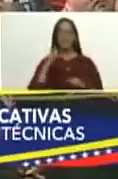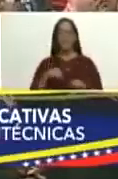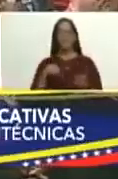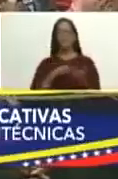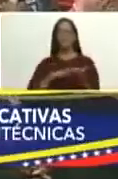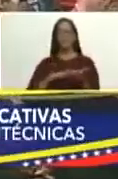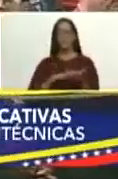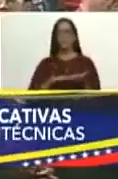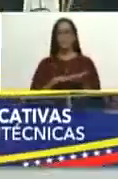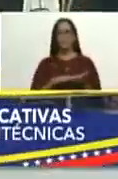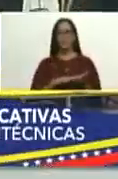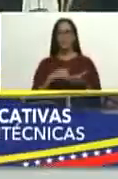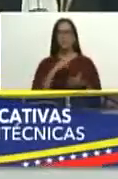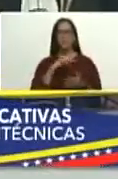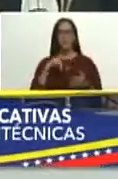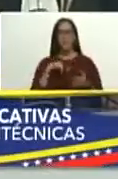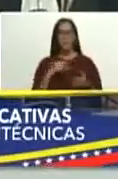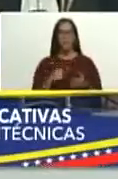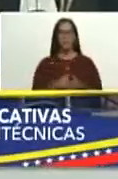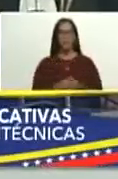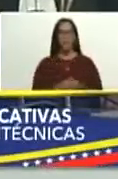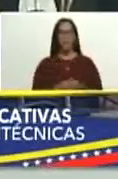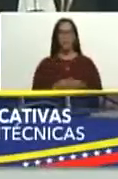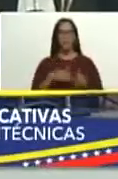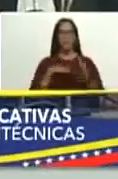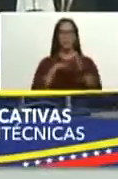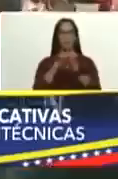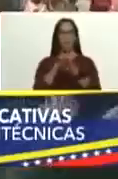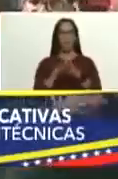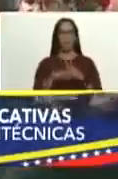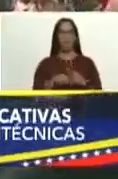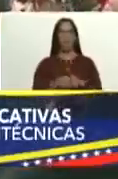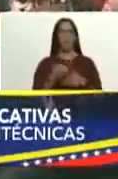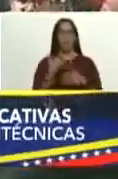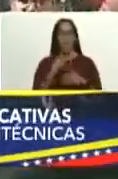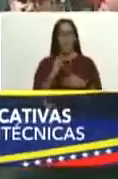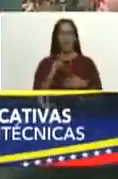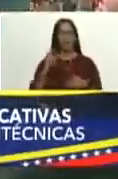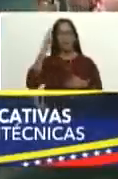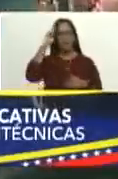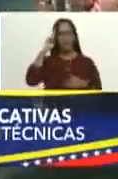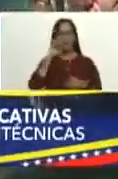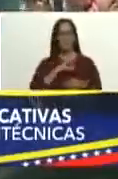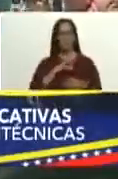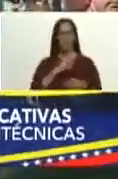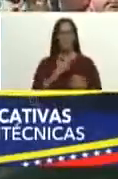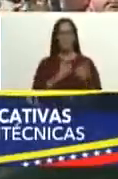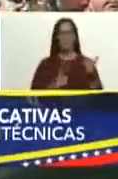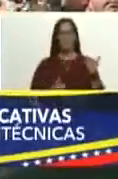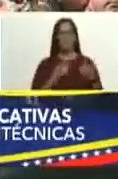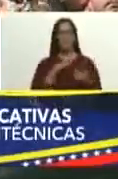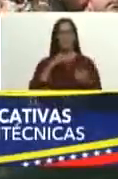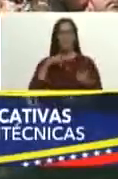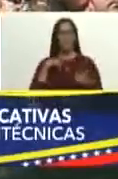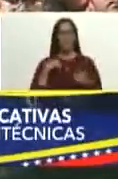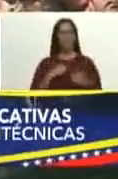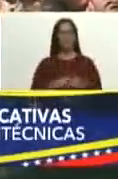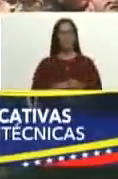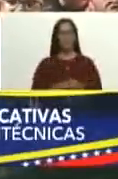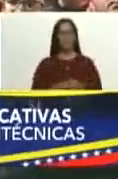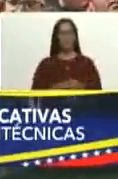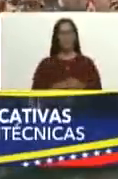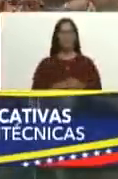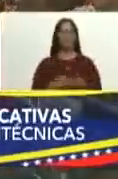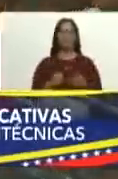soluciones que a través de nuestras inventivas nosotros podemos desarrollar. Por eso hay razones, señor presidente, para que nosotros le